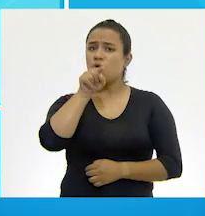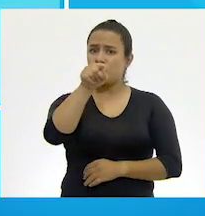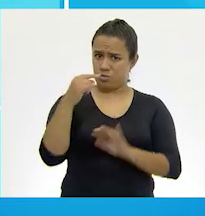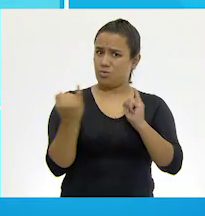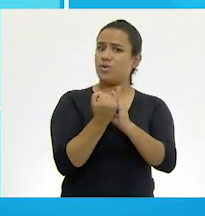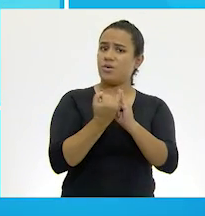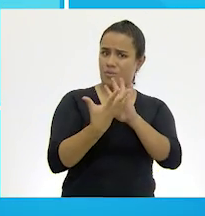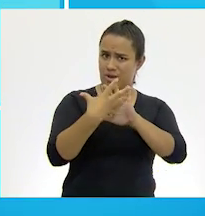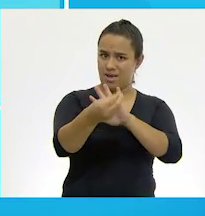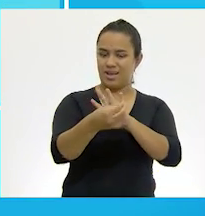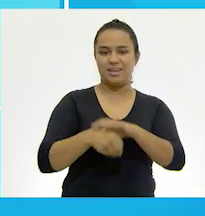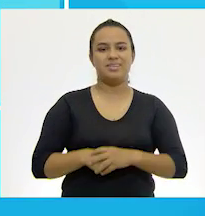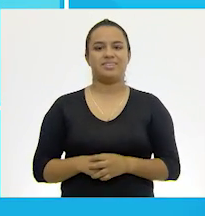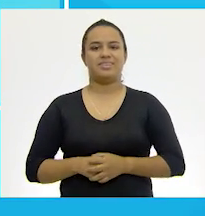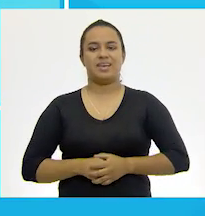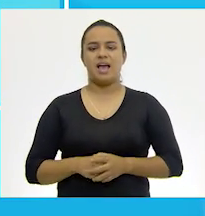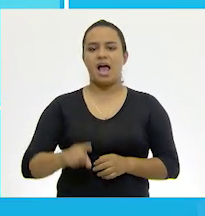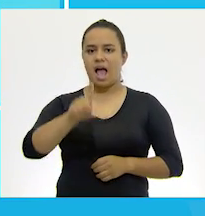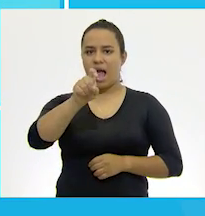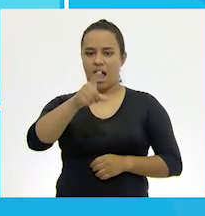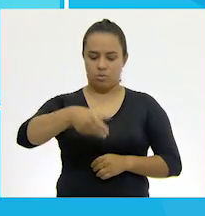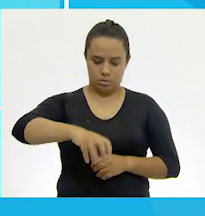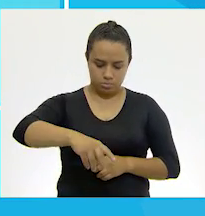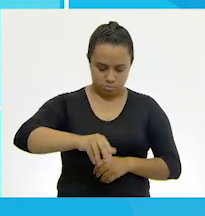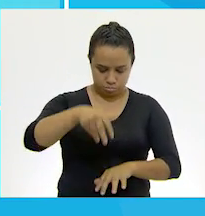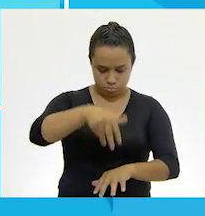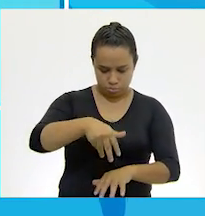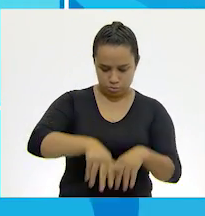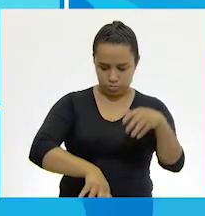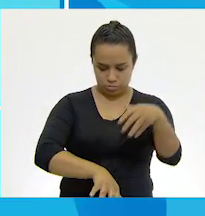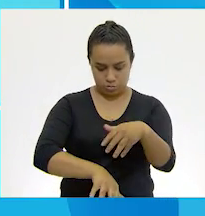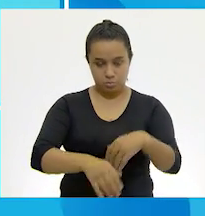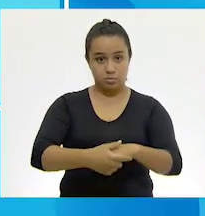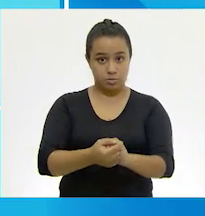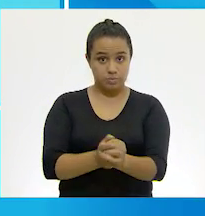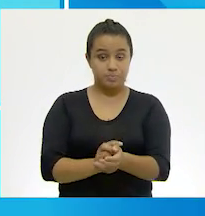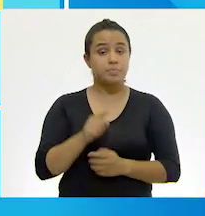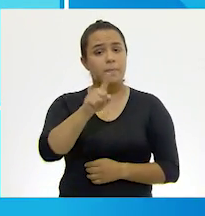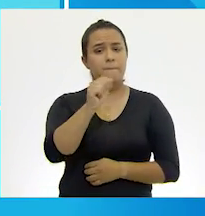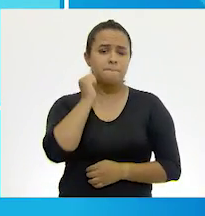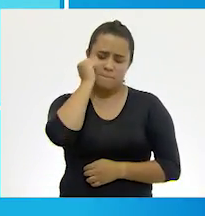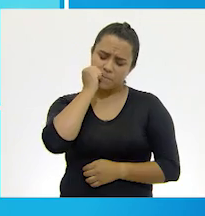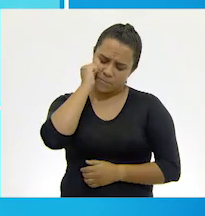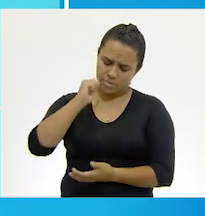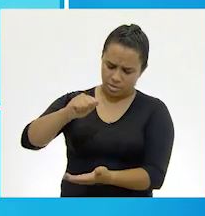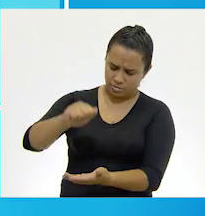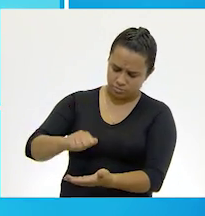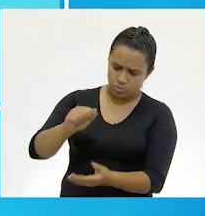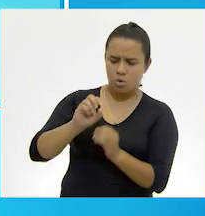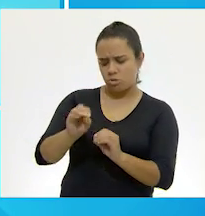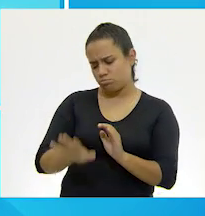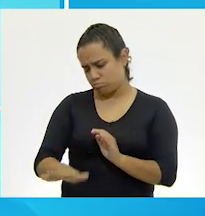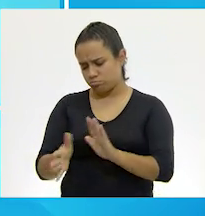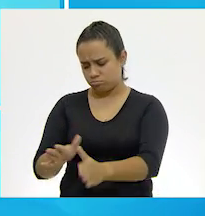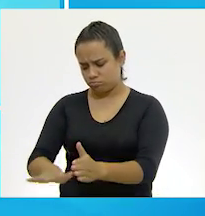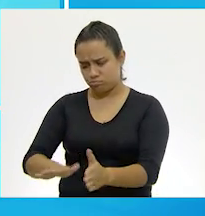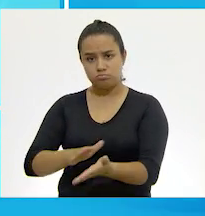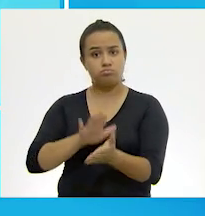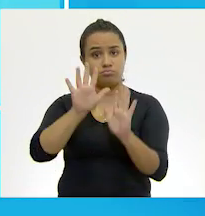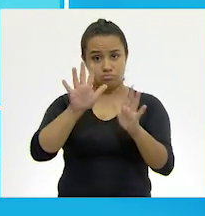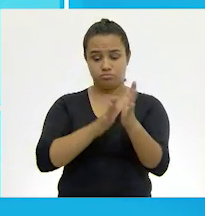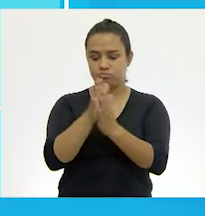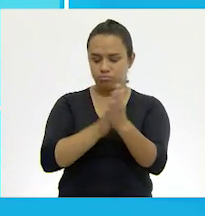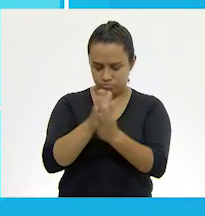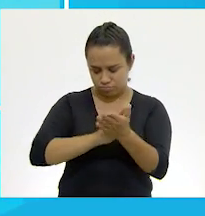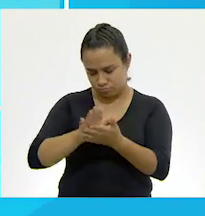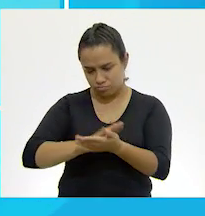hacerlo correctamente. Moja tus manos. Usa suficiente jabón. Frota tus palmas una